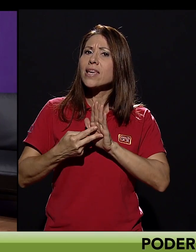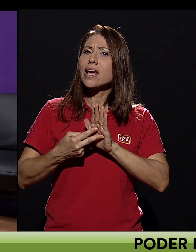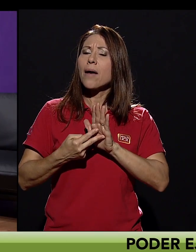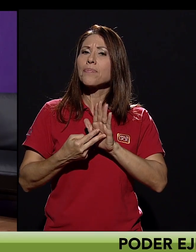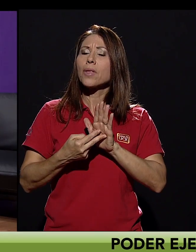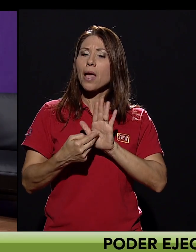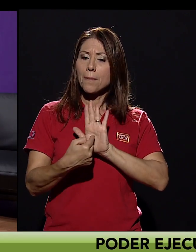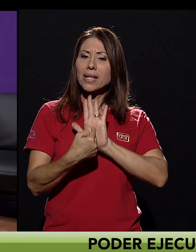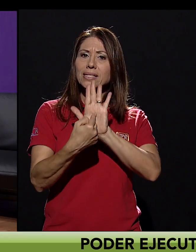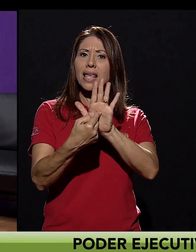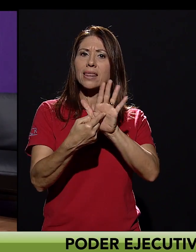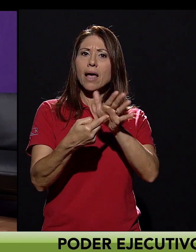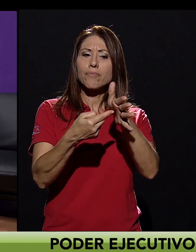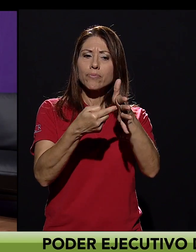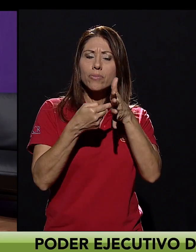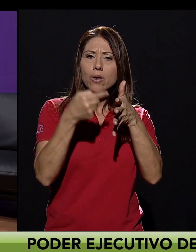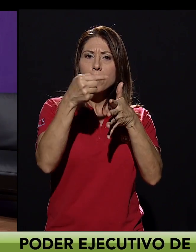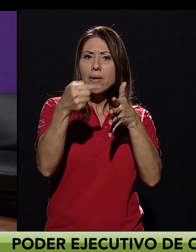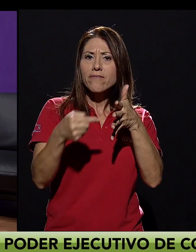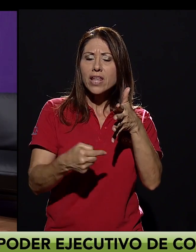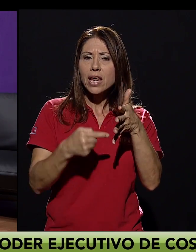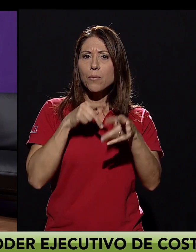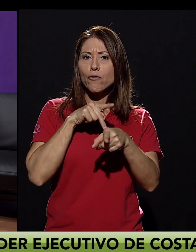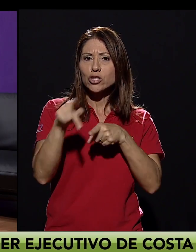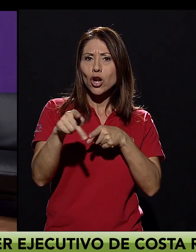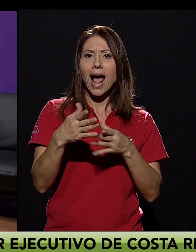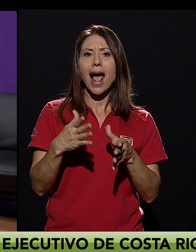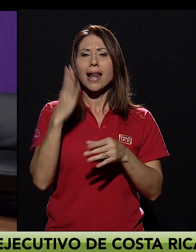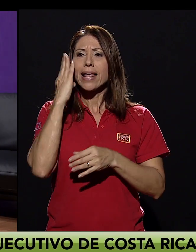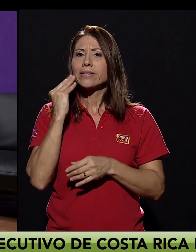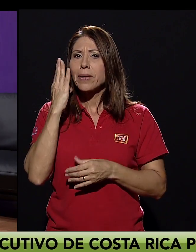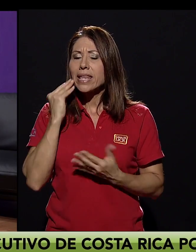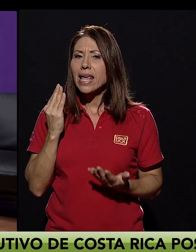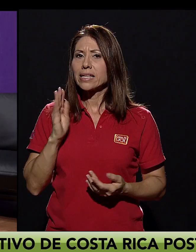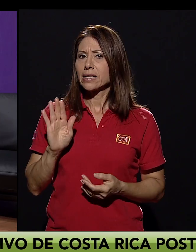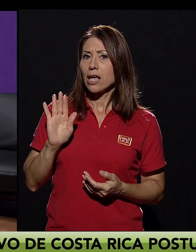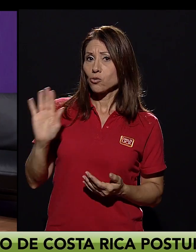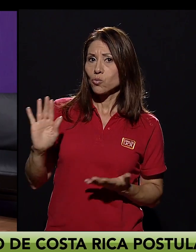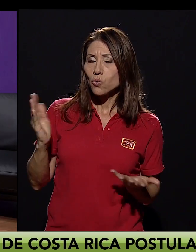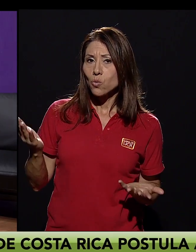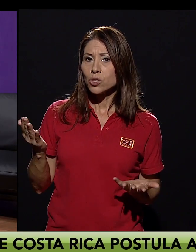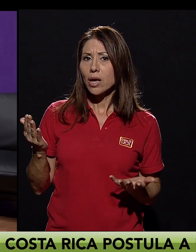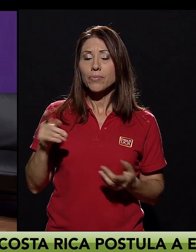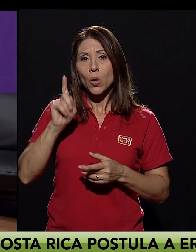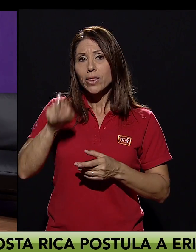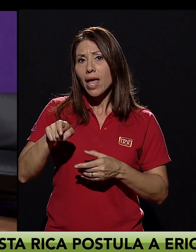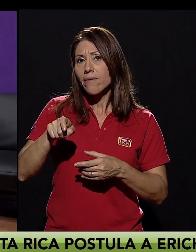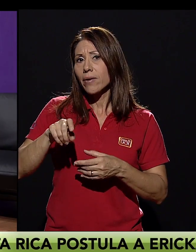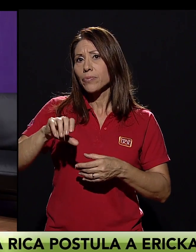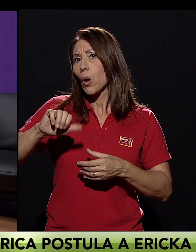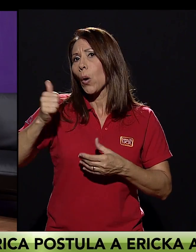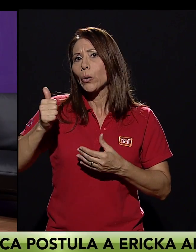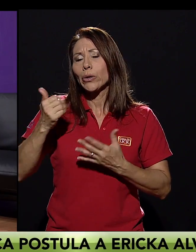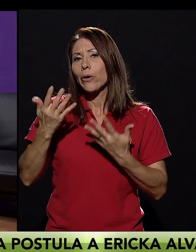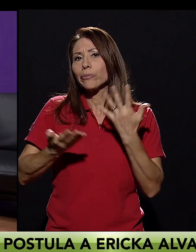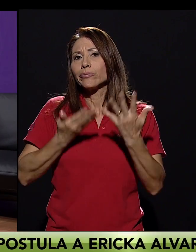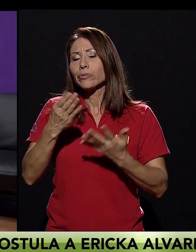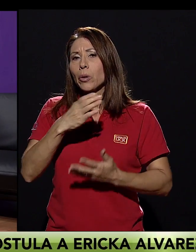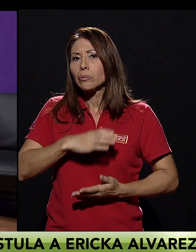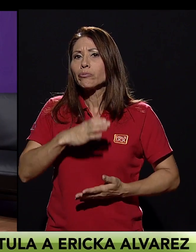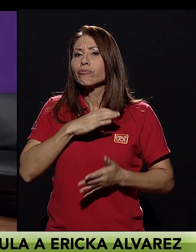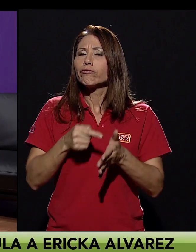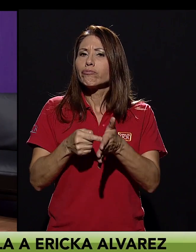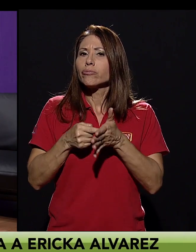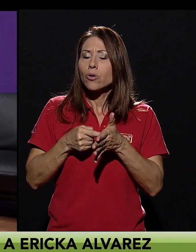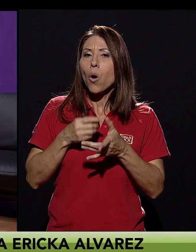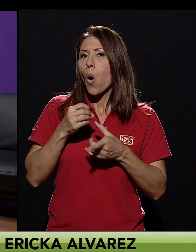perfil de profesional y la experiencia de, bueno, en este caso la suya. ¿Hay que pasar por otro tipo de filtro, algún otro